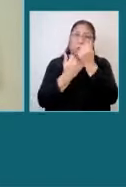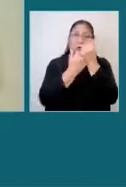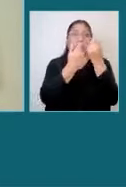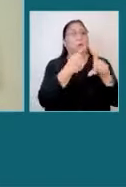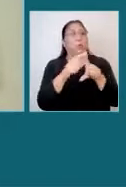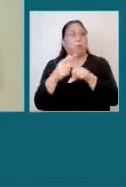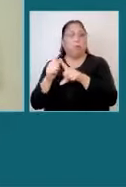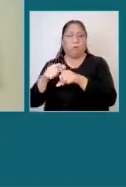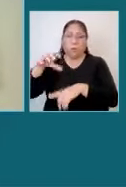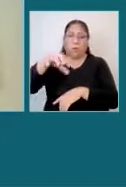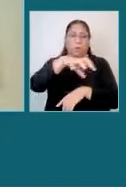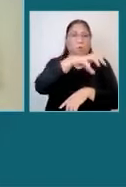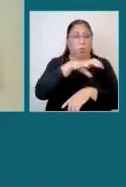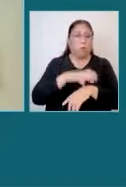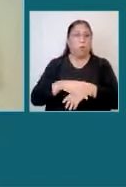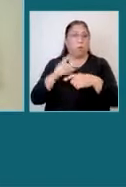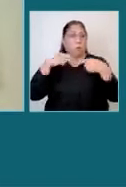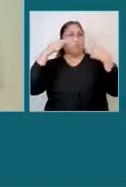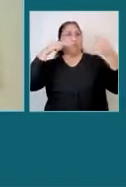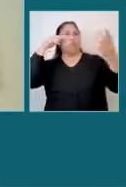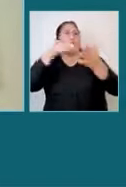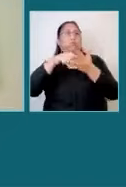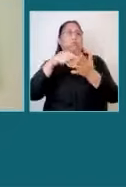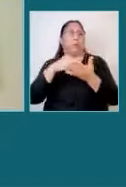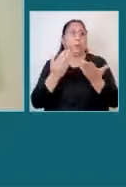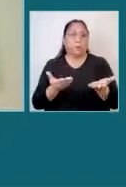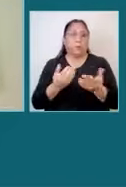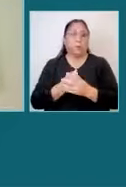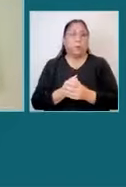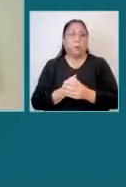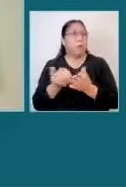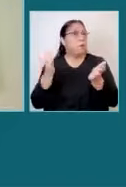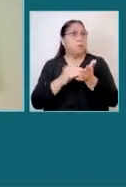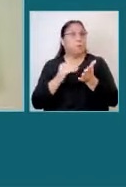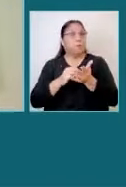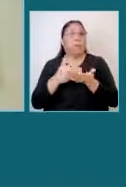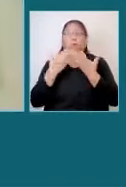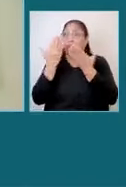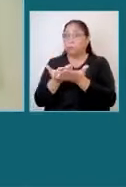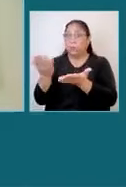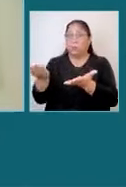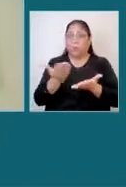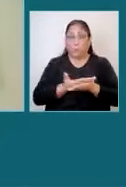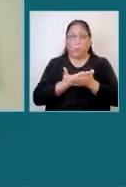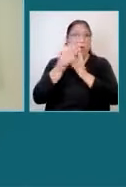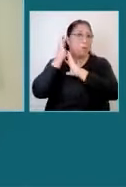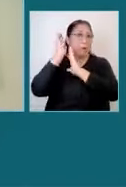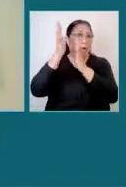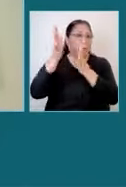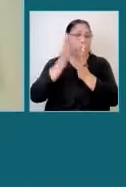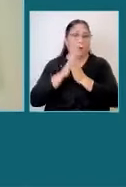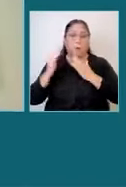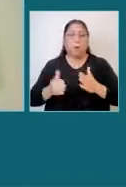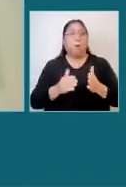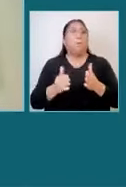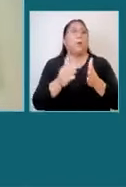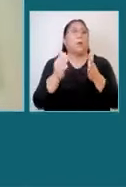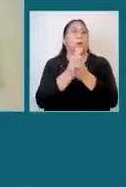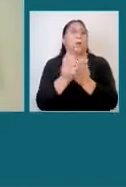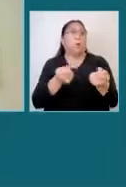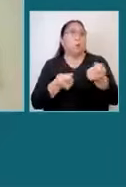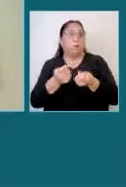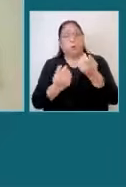sectores con el éxito de este evento. Sin más preámbulos, le doy la bienvenida a la plenaria Mecanismos e Instrumentos de Financiamiento y